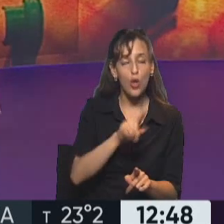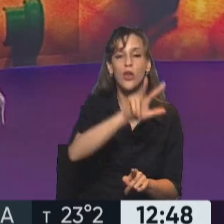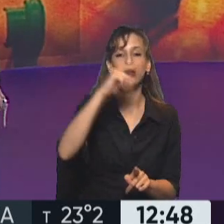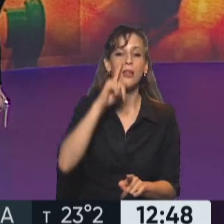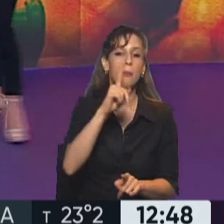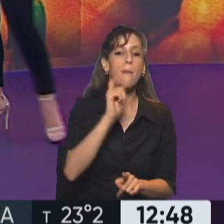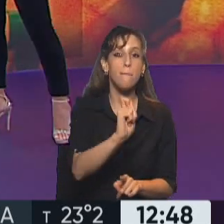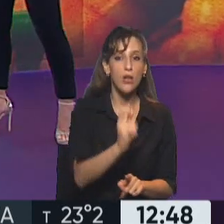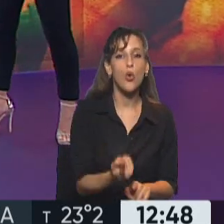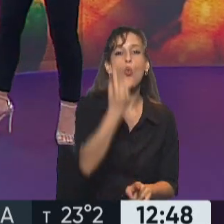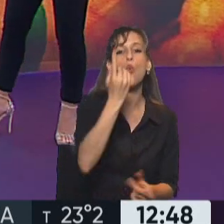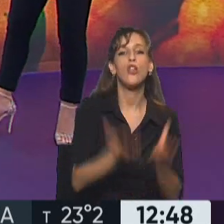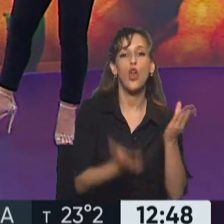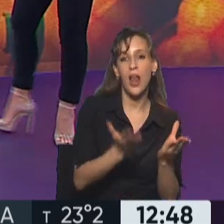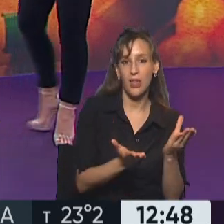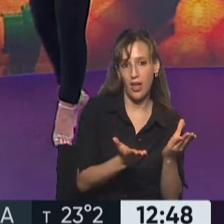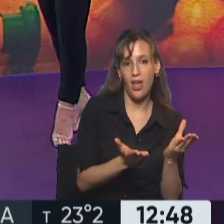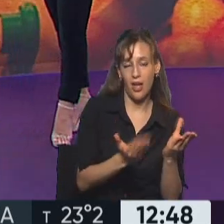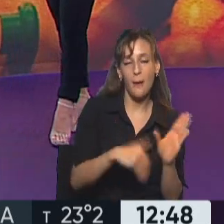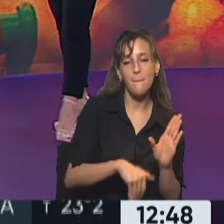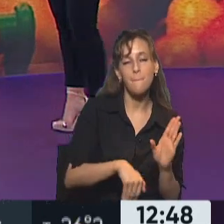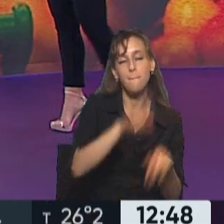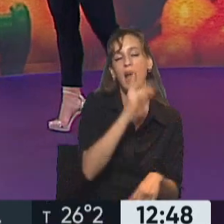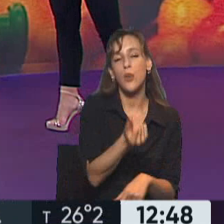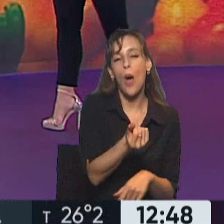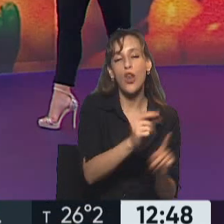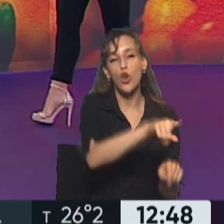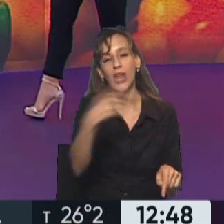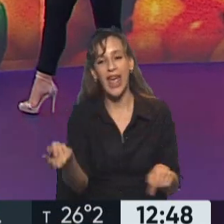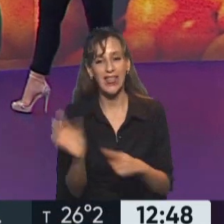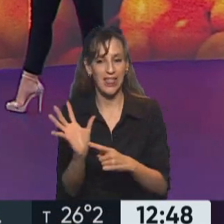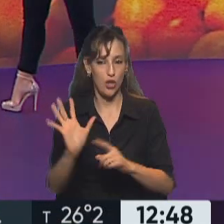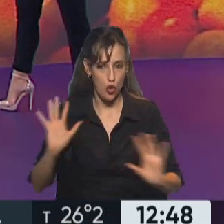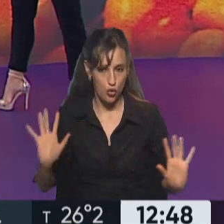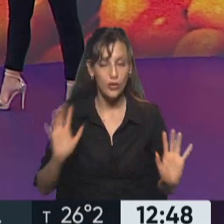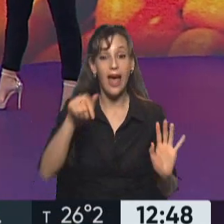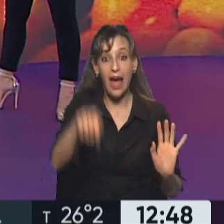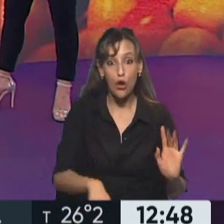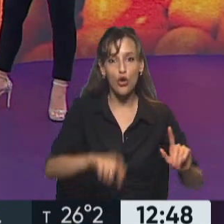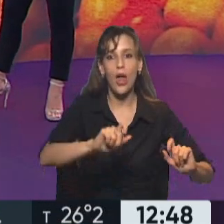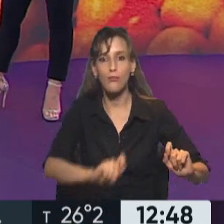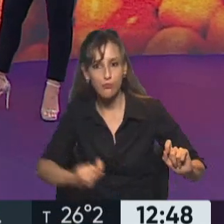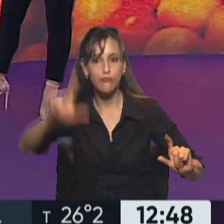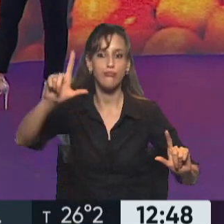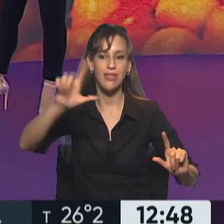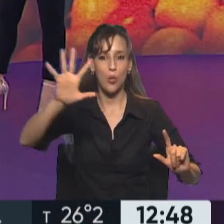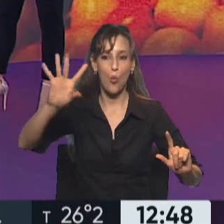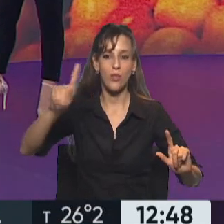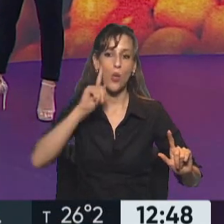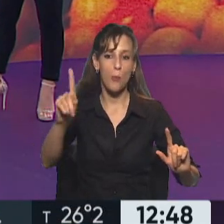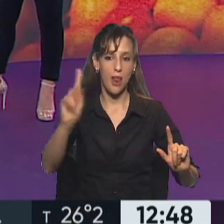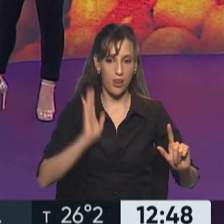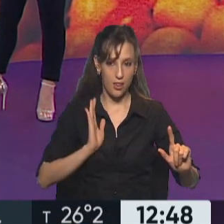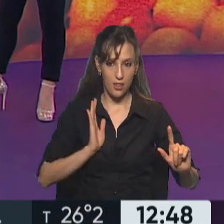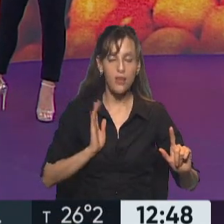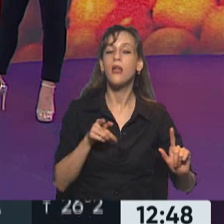37.000 pesos la tonelada de soja, vale más que el trigo la soja, precio internacional, ahora ya está en 51.000. Acá no nos afecta tanto